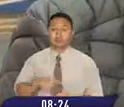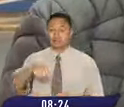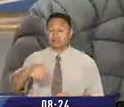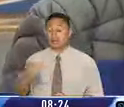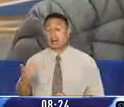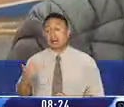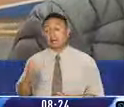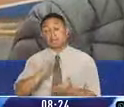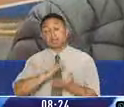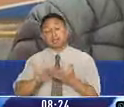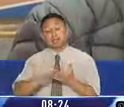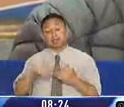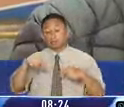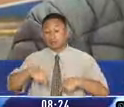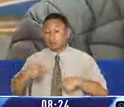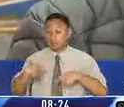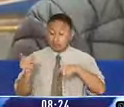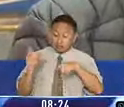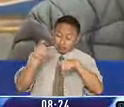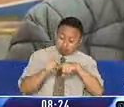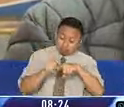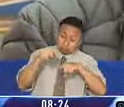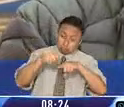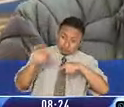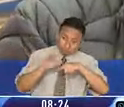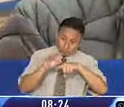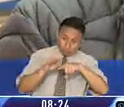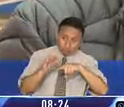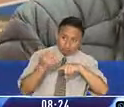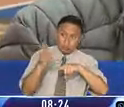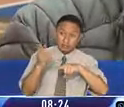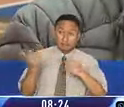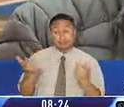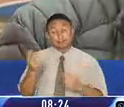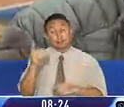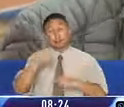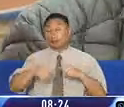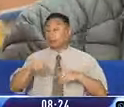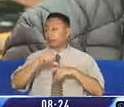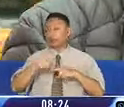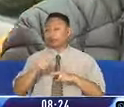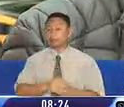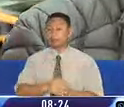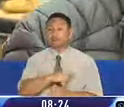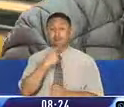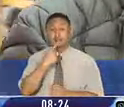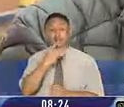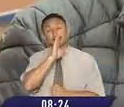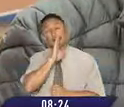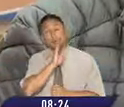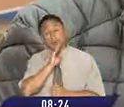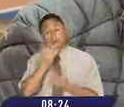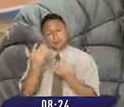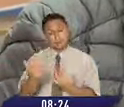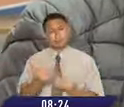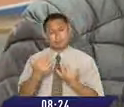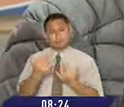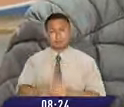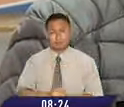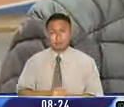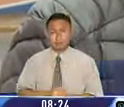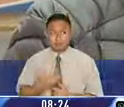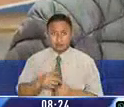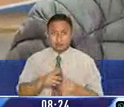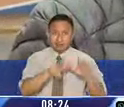hay anclas, no hay nada de como para poderme operar. Solo dicen que tengo que esperar y en eso vienen